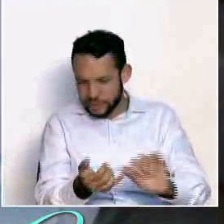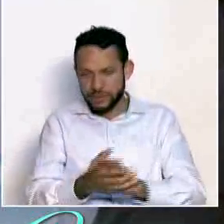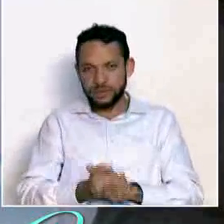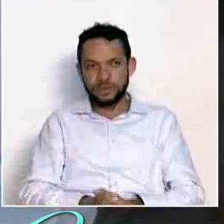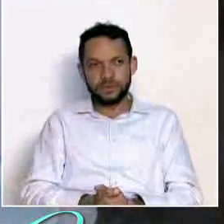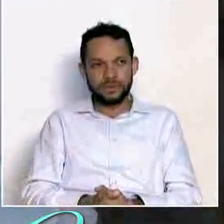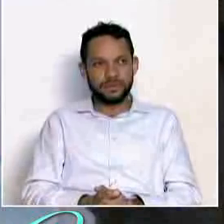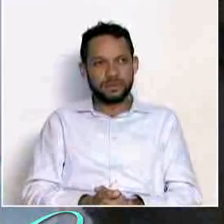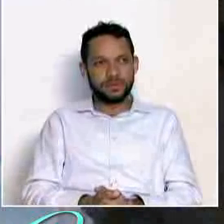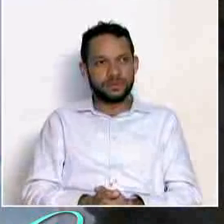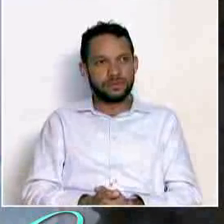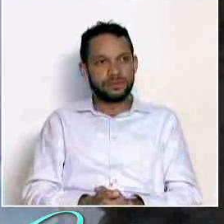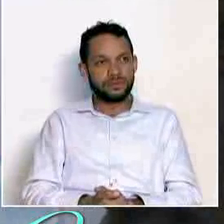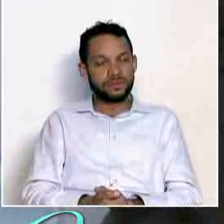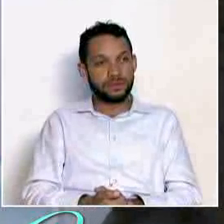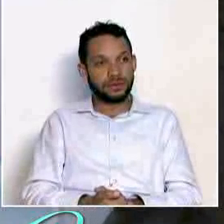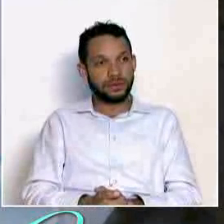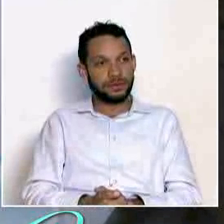Y ahora